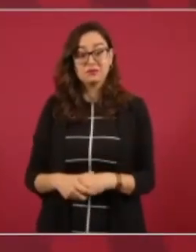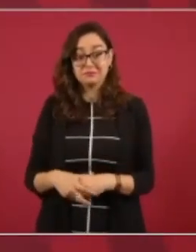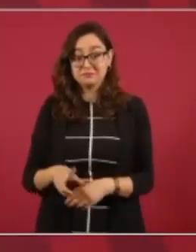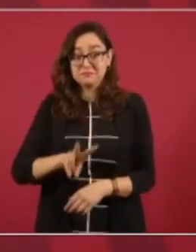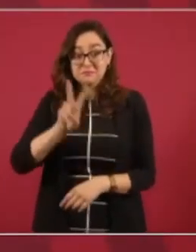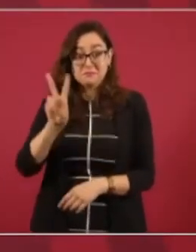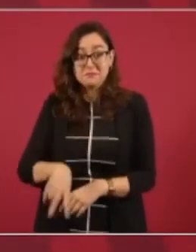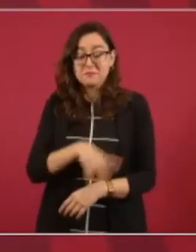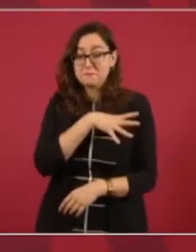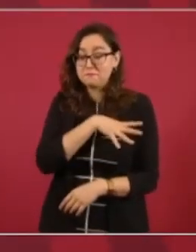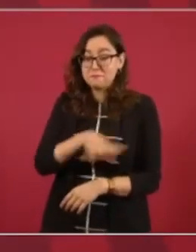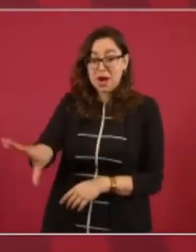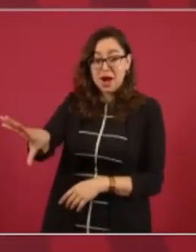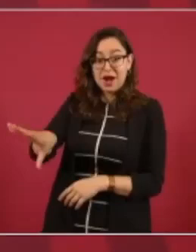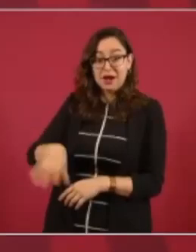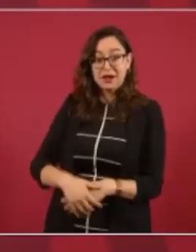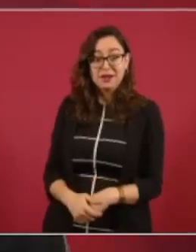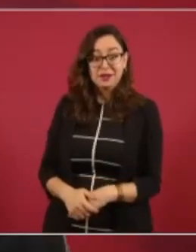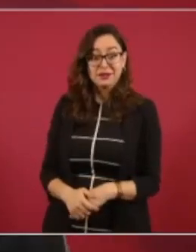increíble.